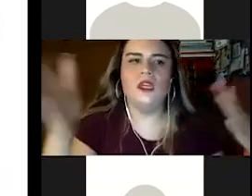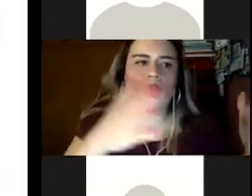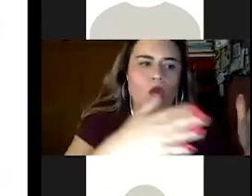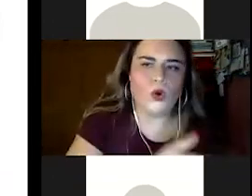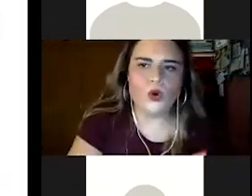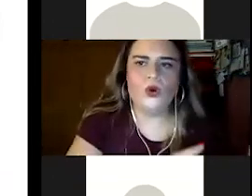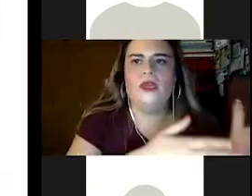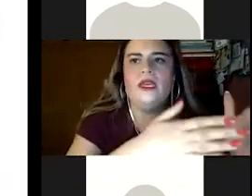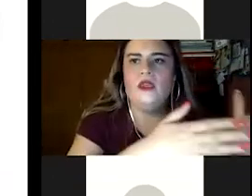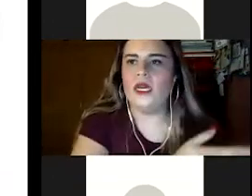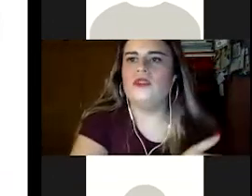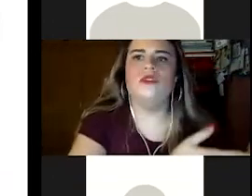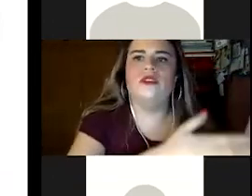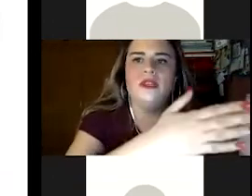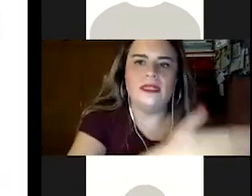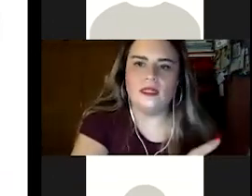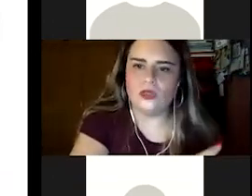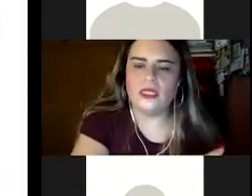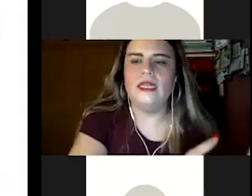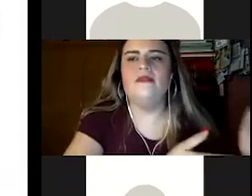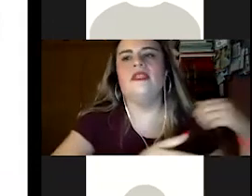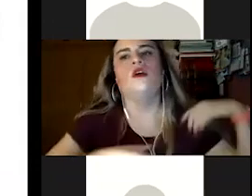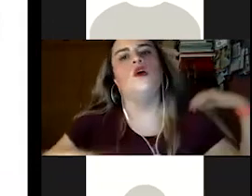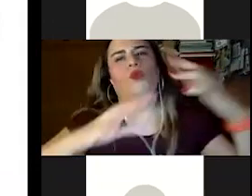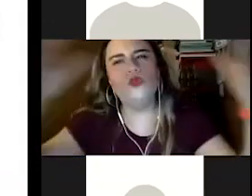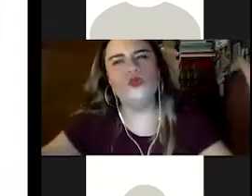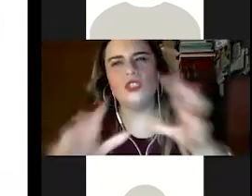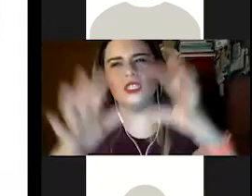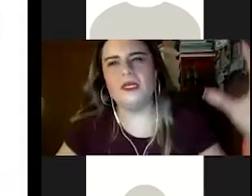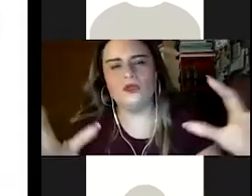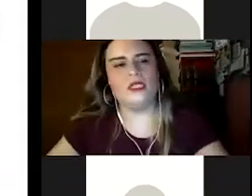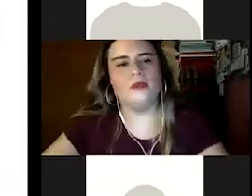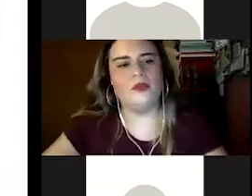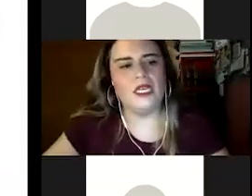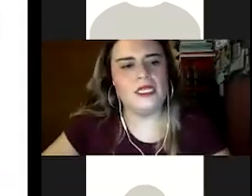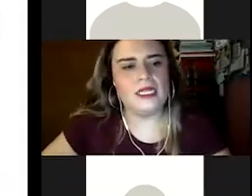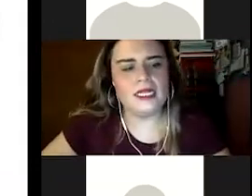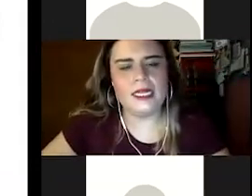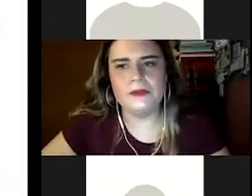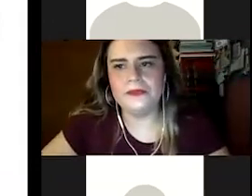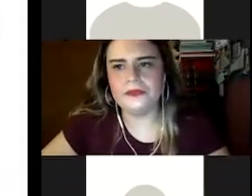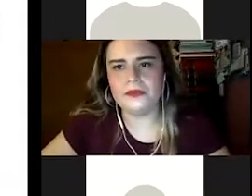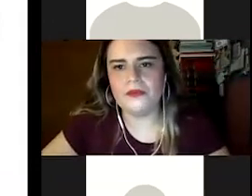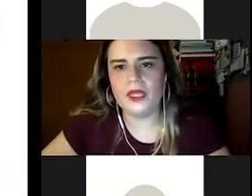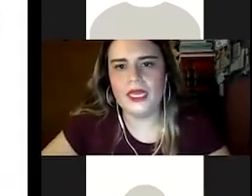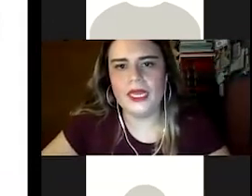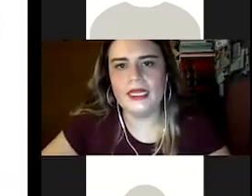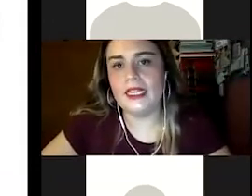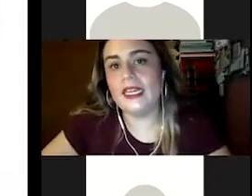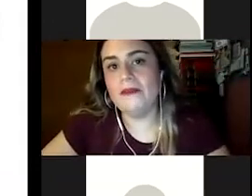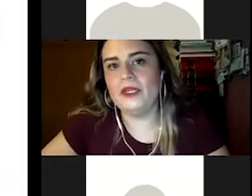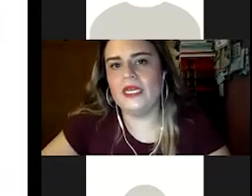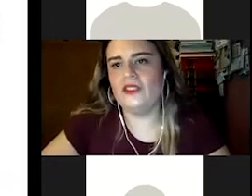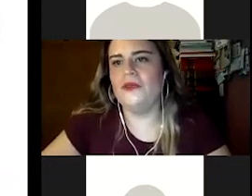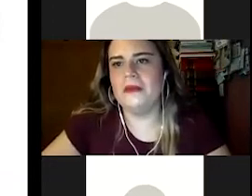medioambientales o en educación de finanzas sostenibles o muchos aspectos que se pudiesen hacer al día a